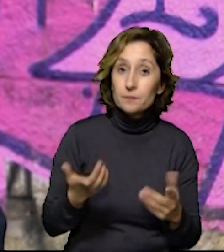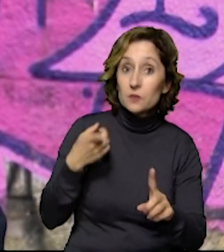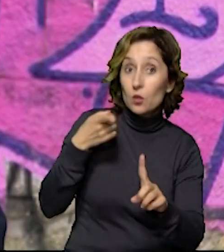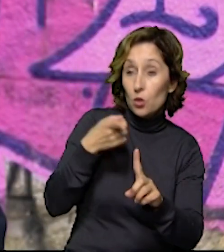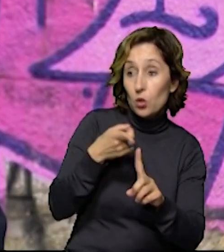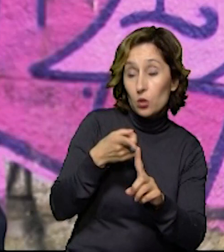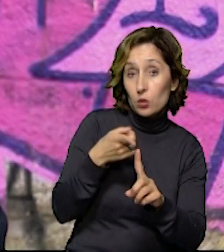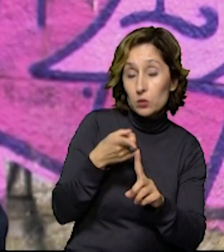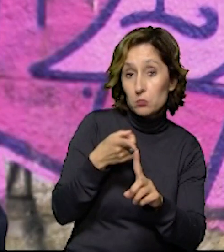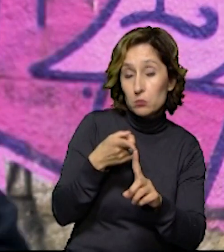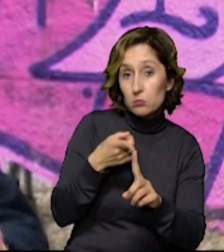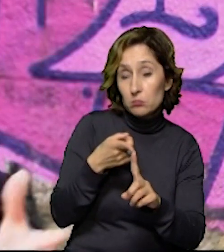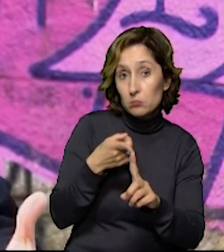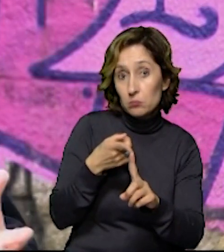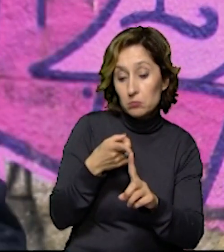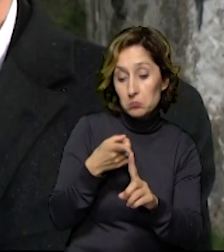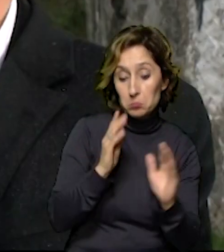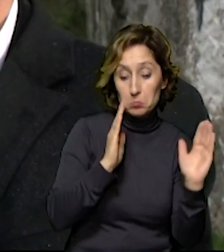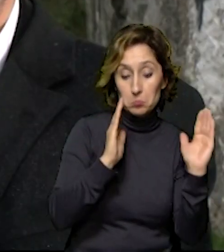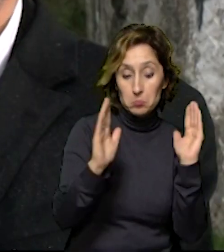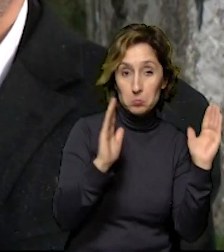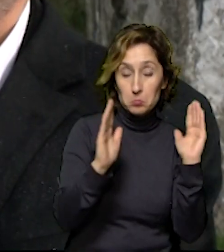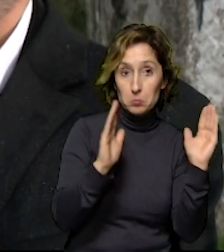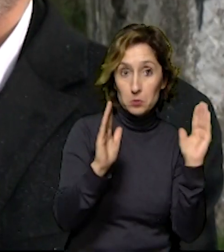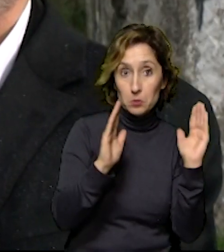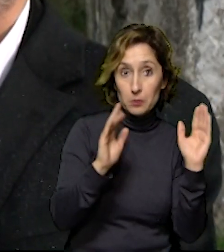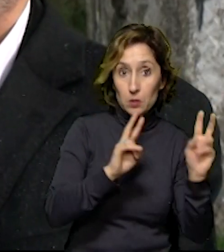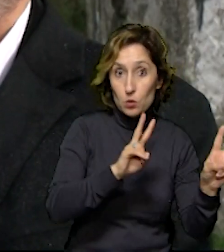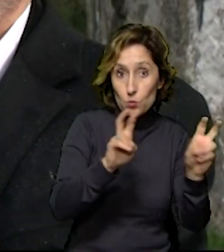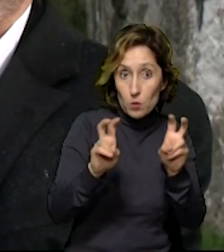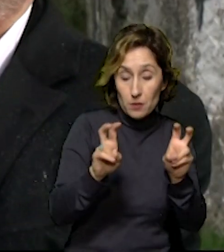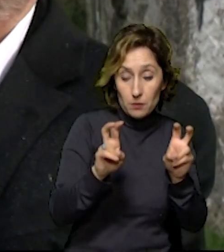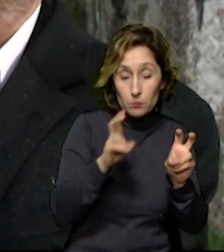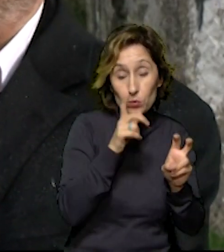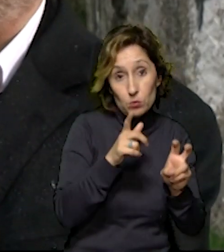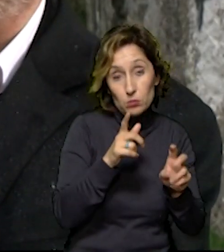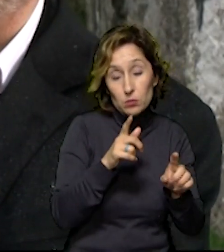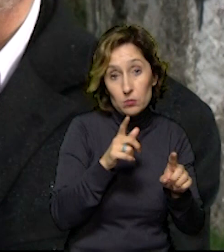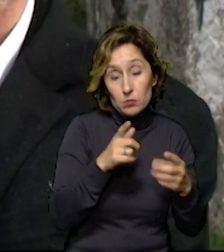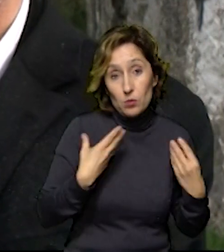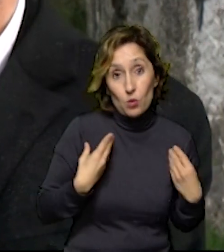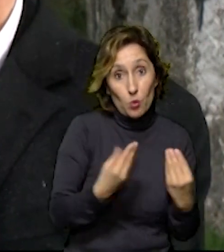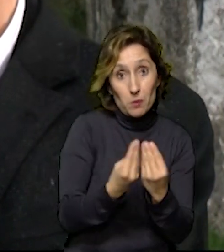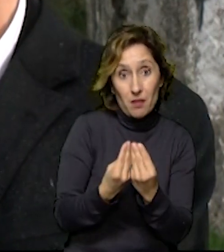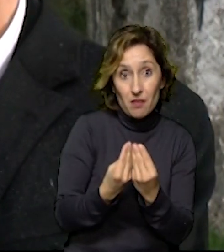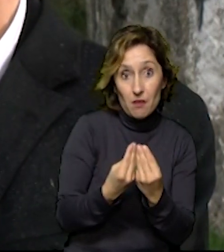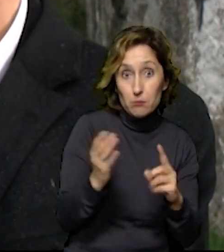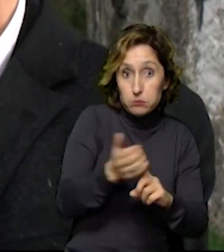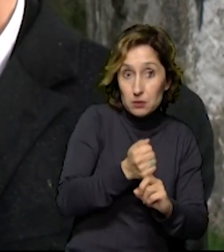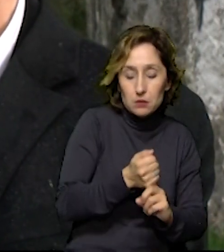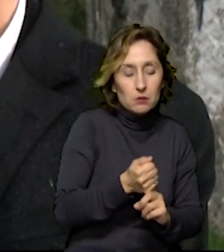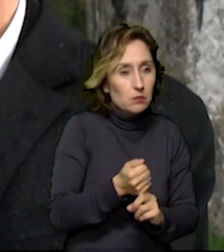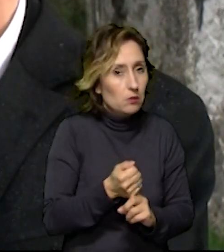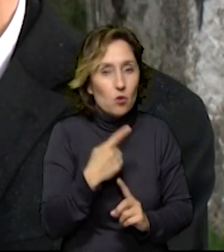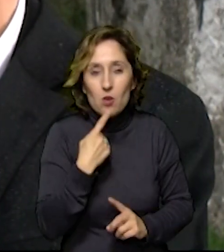a conseguir dentro de esta nueva etapa que la Dirección General de Convivencia del Gobierno? Sería perfecto que un